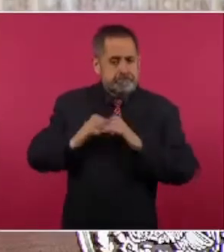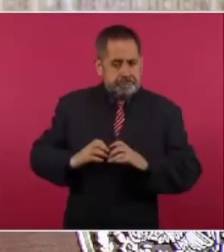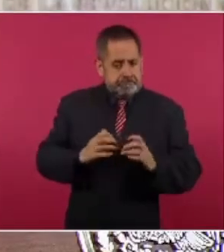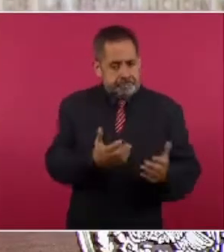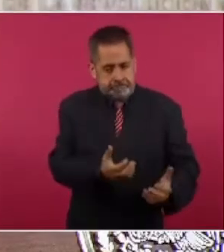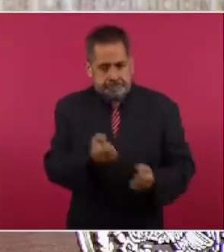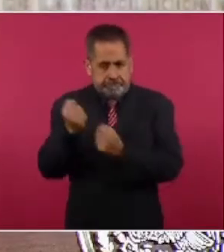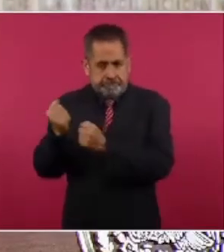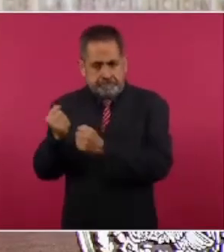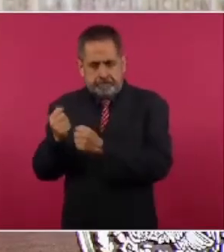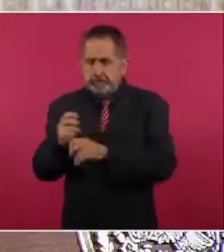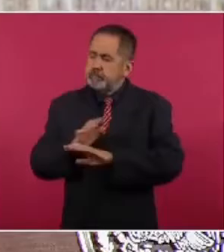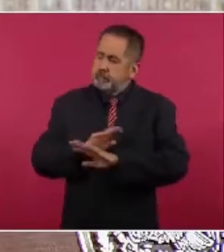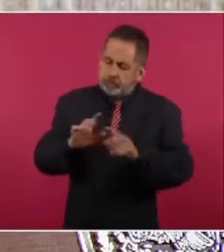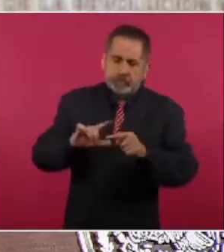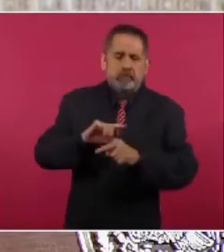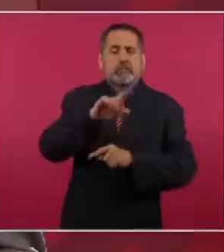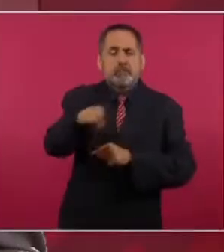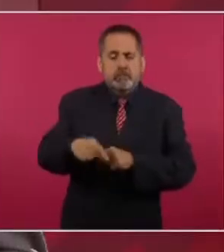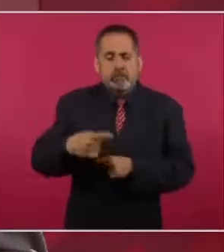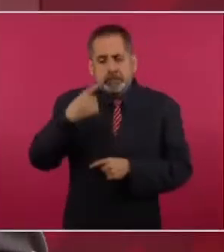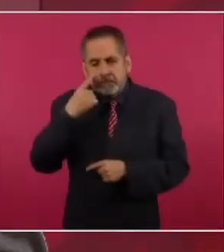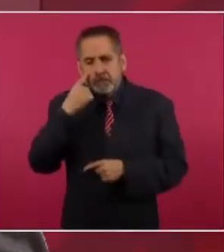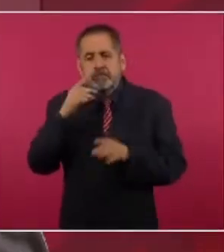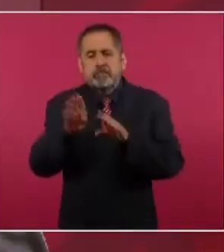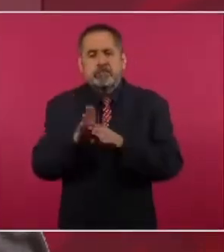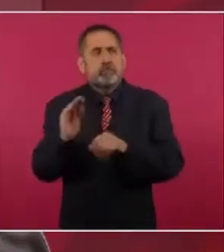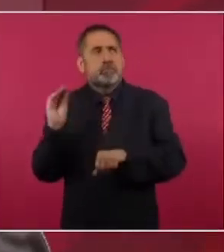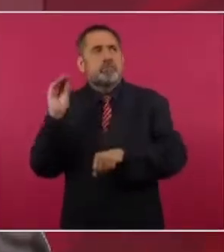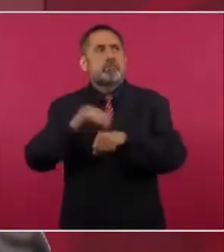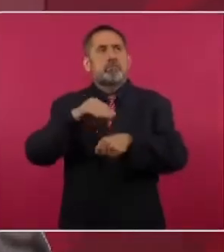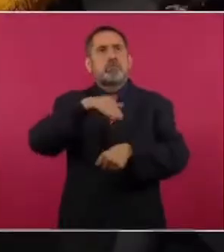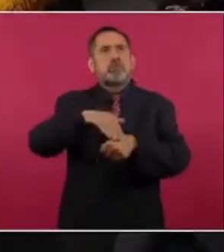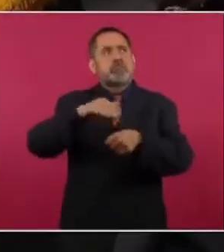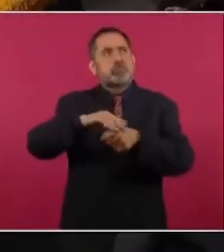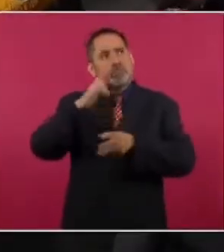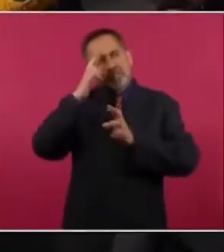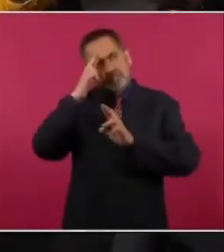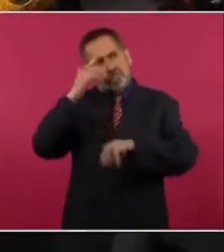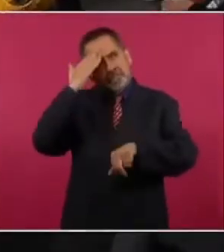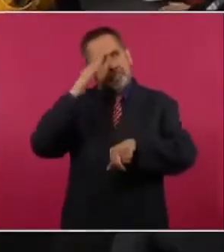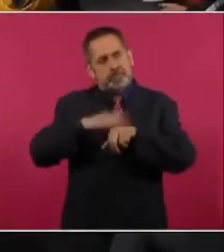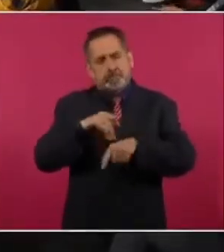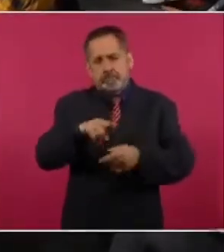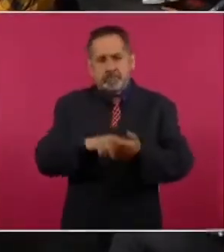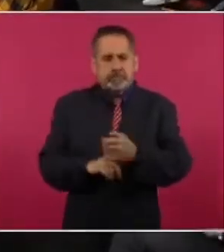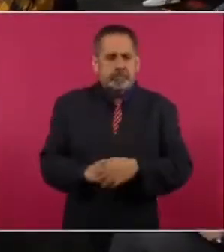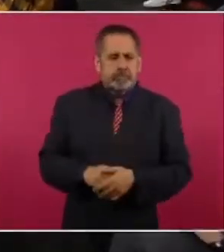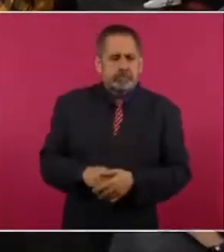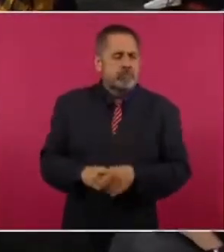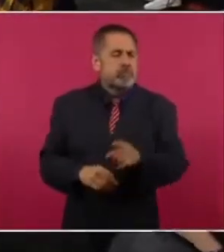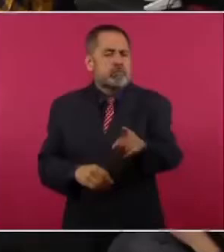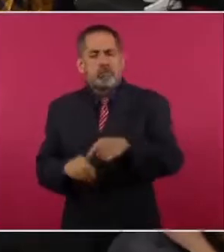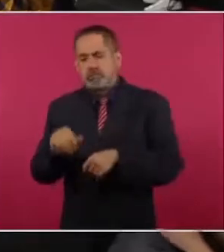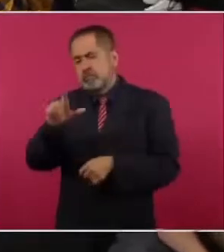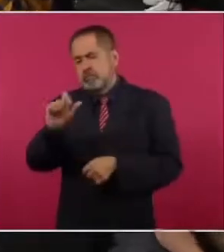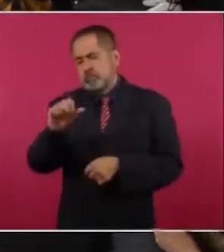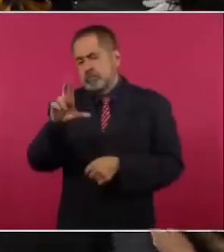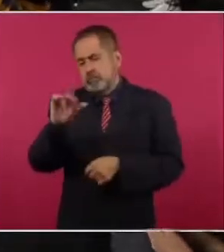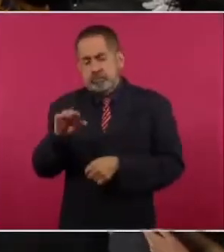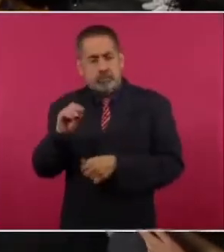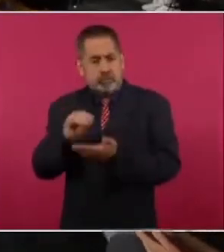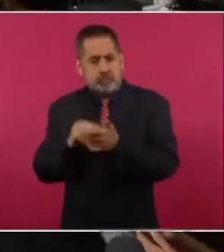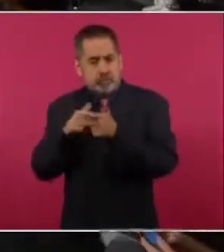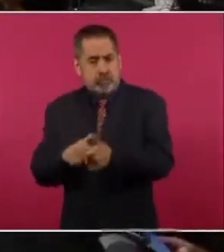entonces ya hablaríamos del memorial. ¿Permanecerá al frente de este rescate Laura Velázquez? Sí,